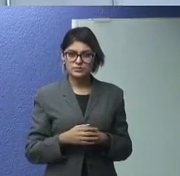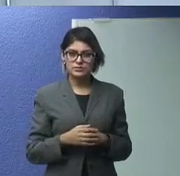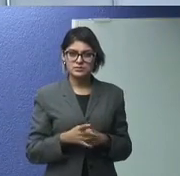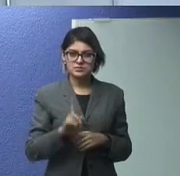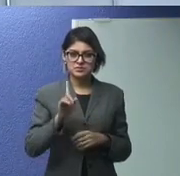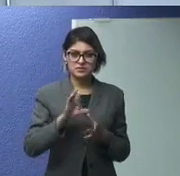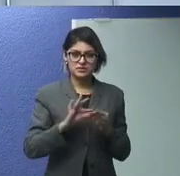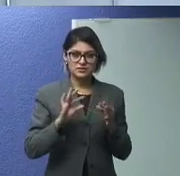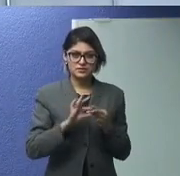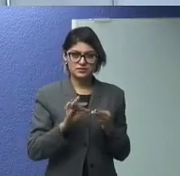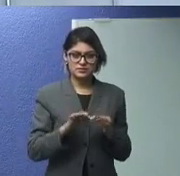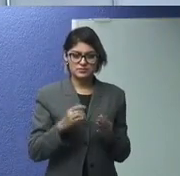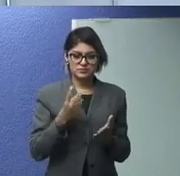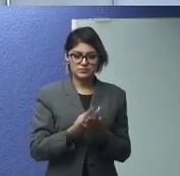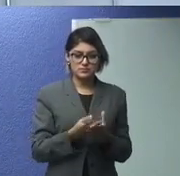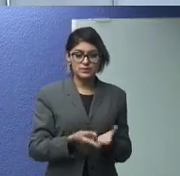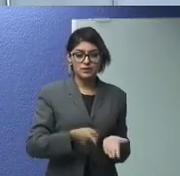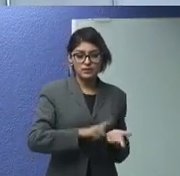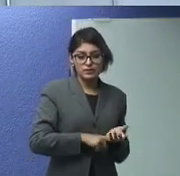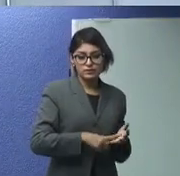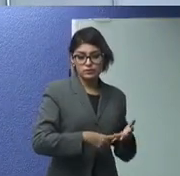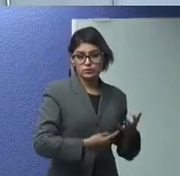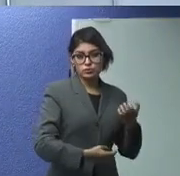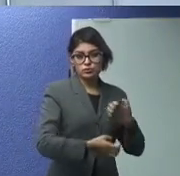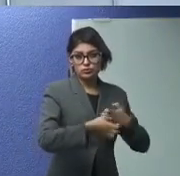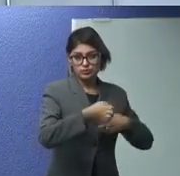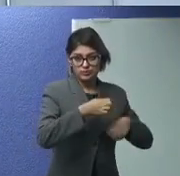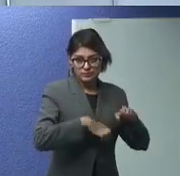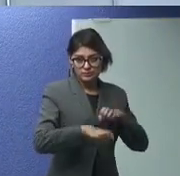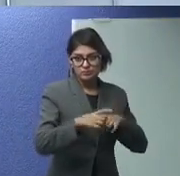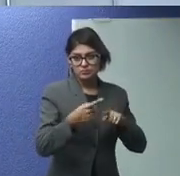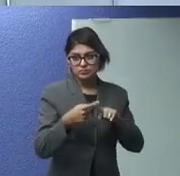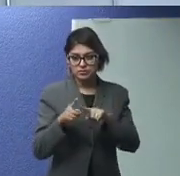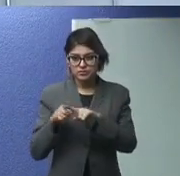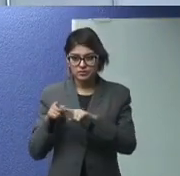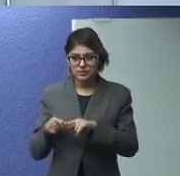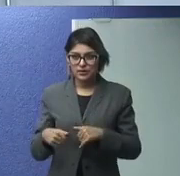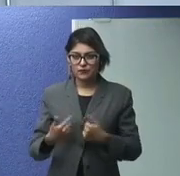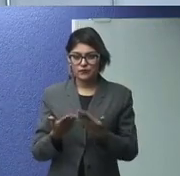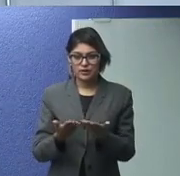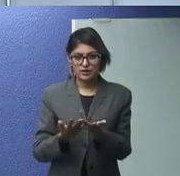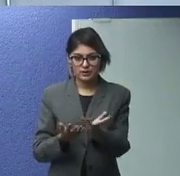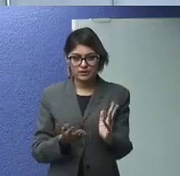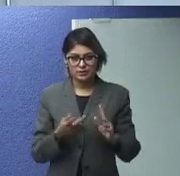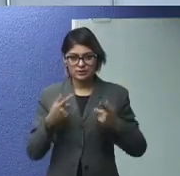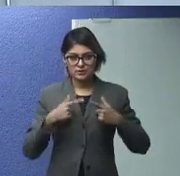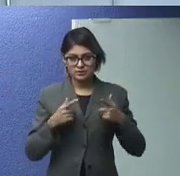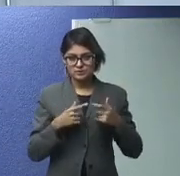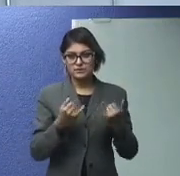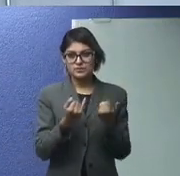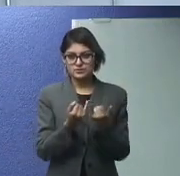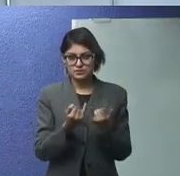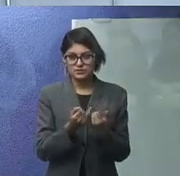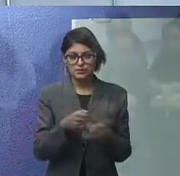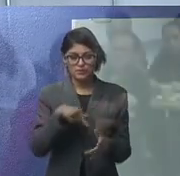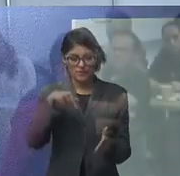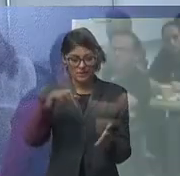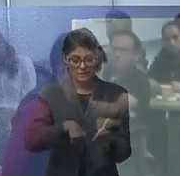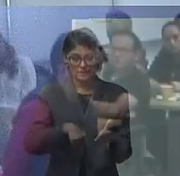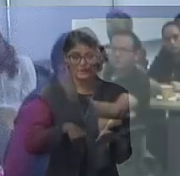de lo privado a lo público, ¿no? Y por otro lado, porque creo que es el medio también para dar